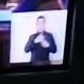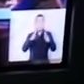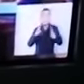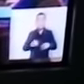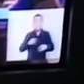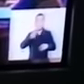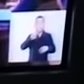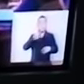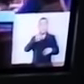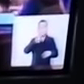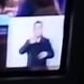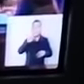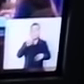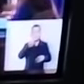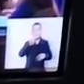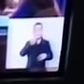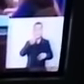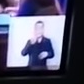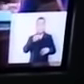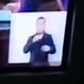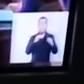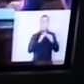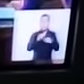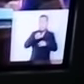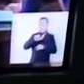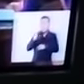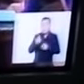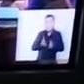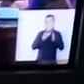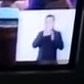otras instituciones que directamente entran